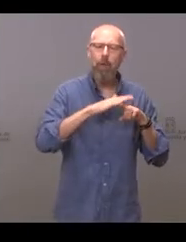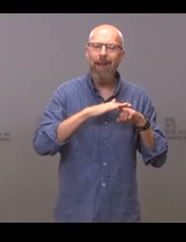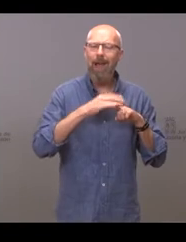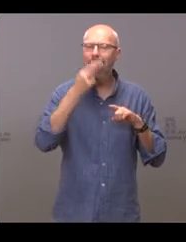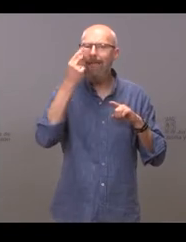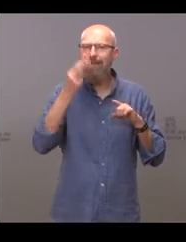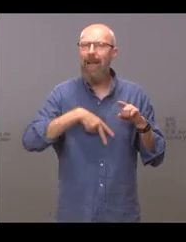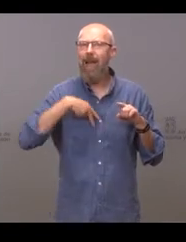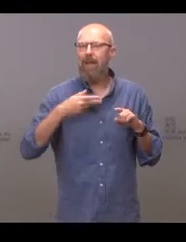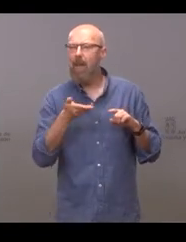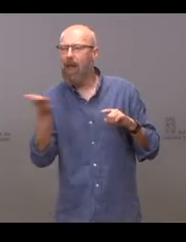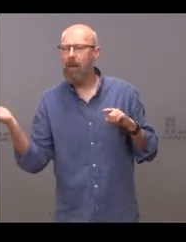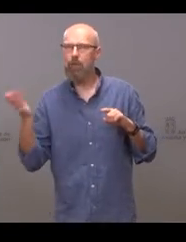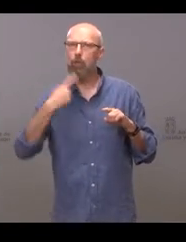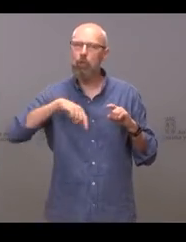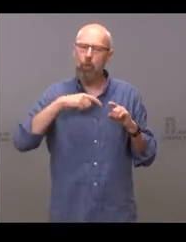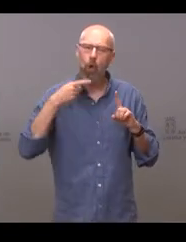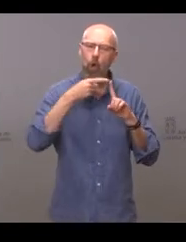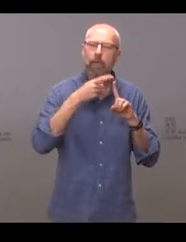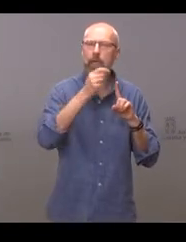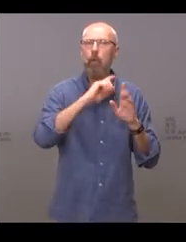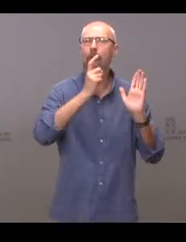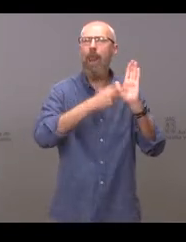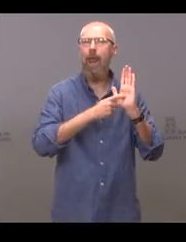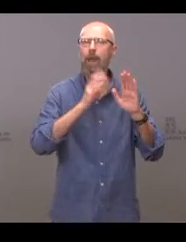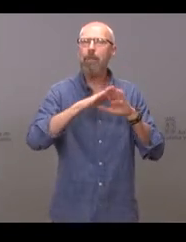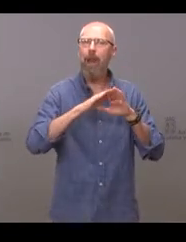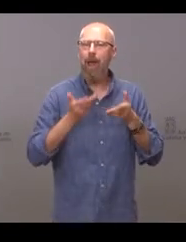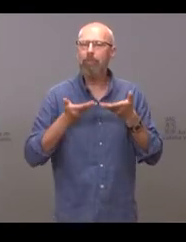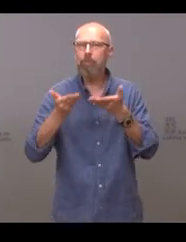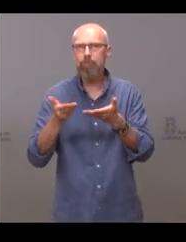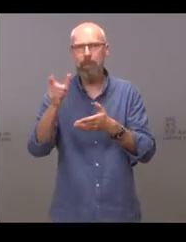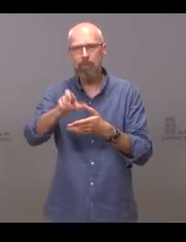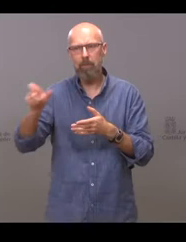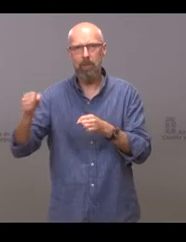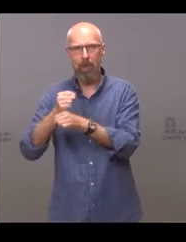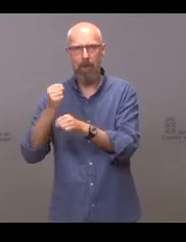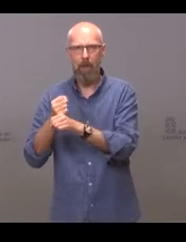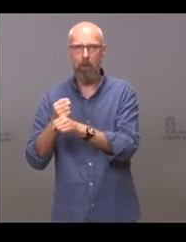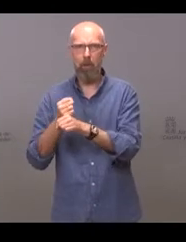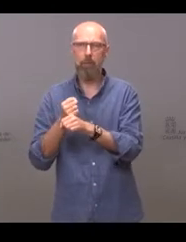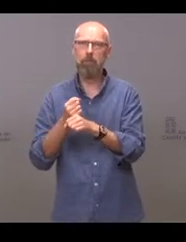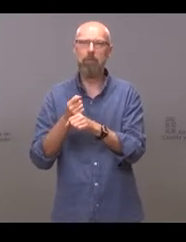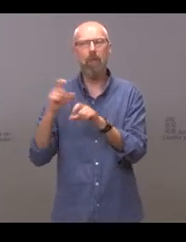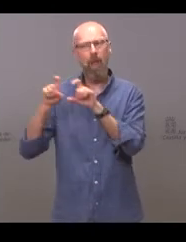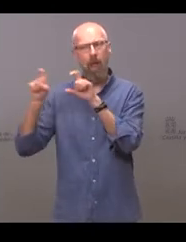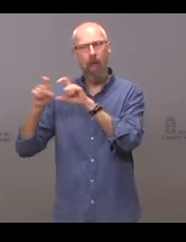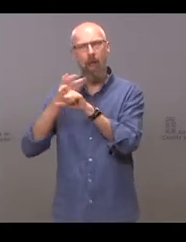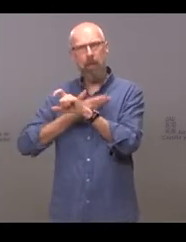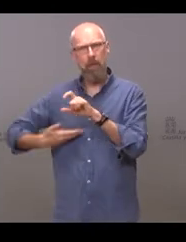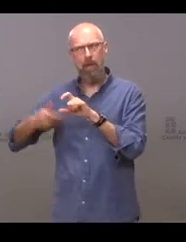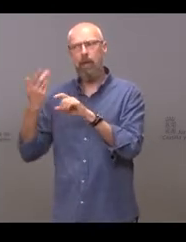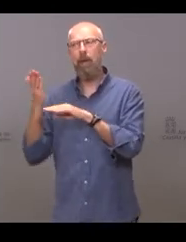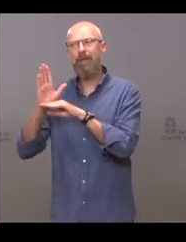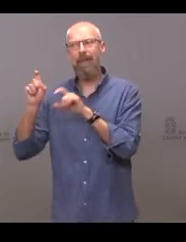favorables a las personas trabajadoras ese es nuestro cometido los empresarios representan al mundo empresarial y el gobierno a la ciudadanía nosotros